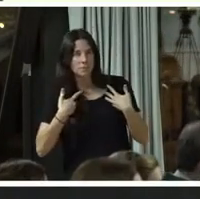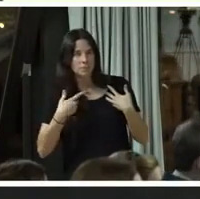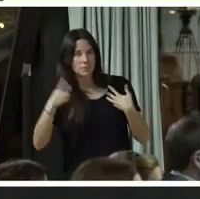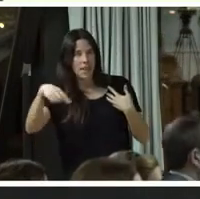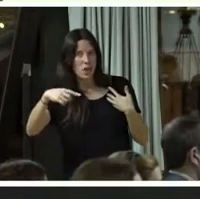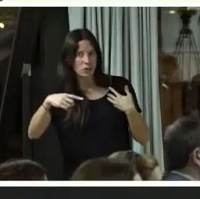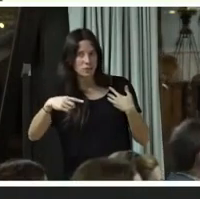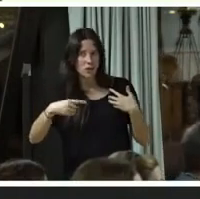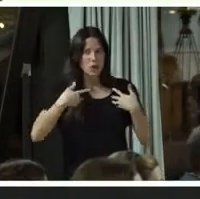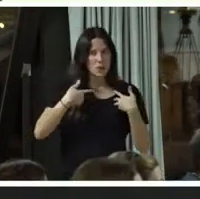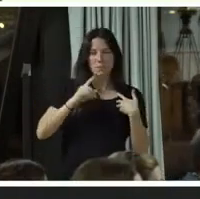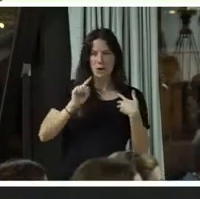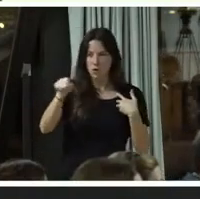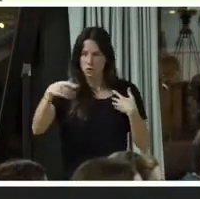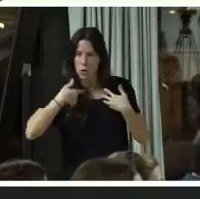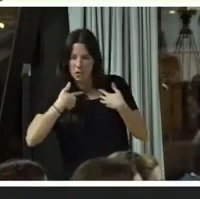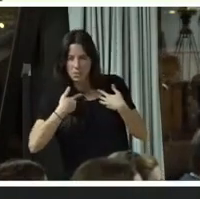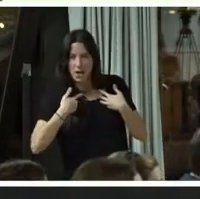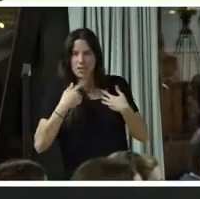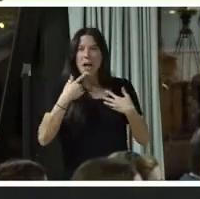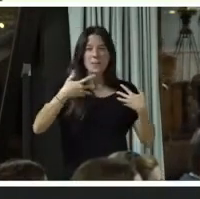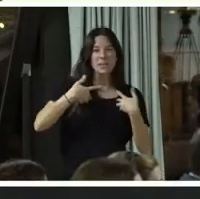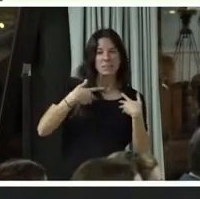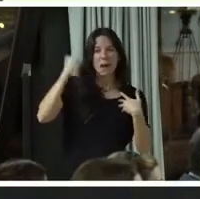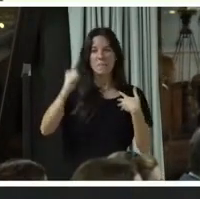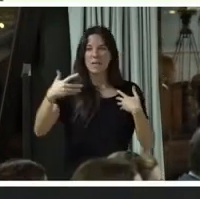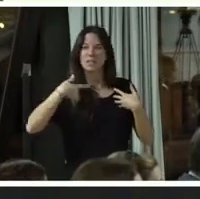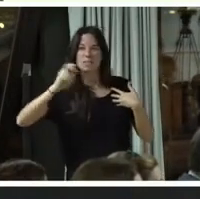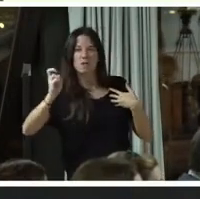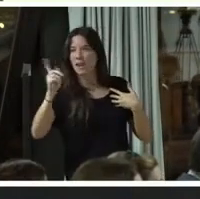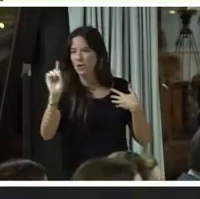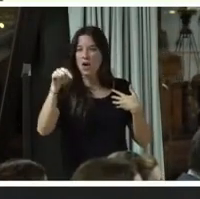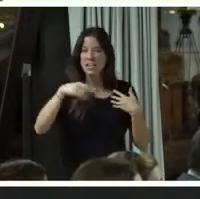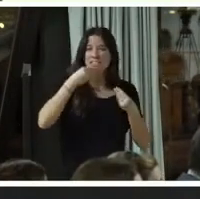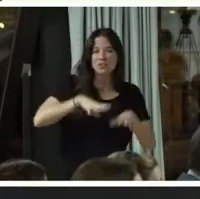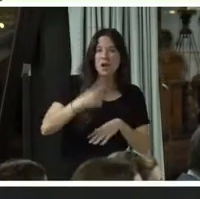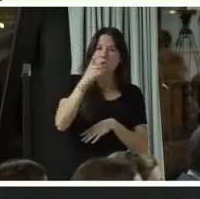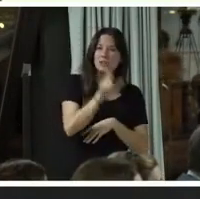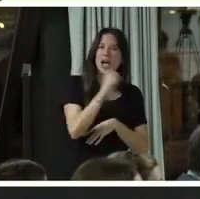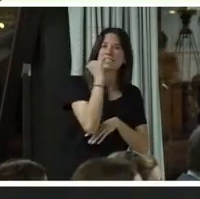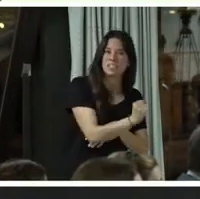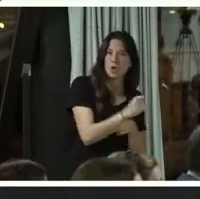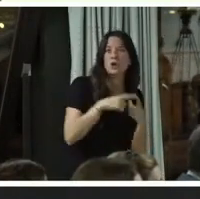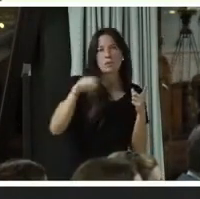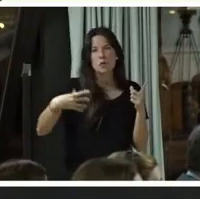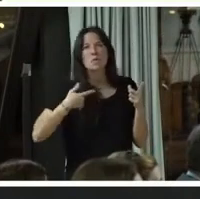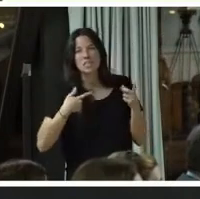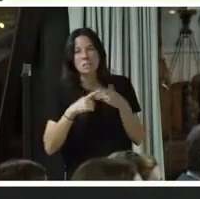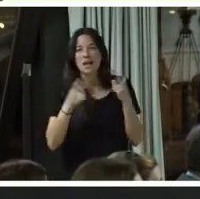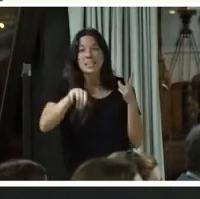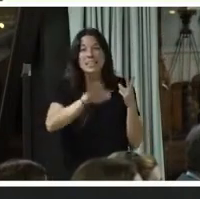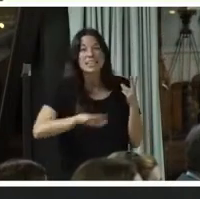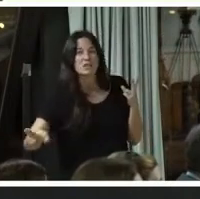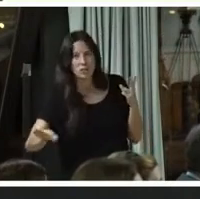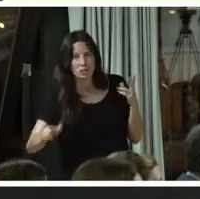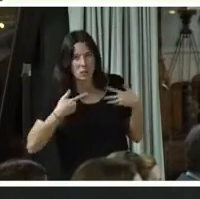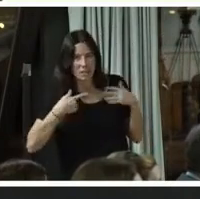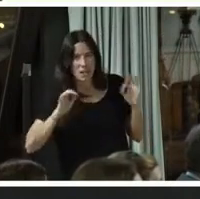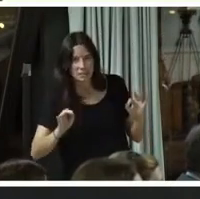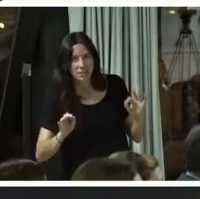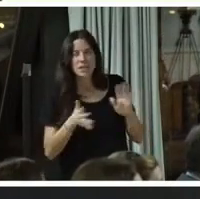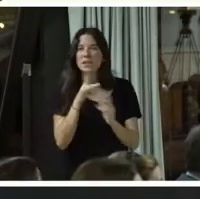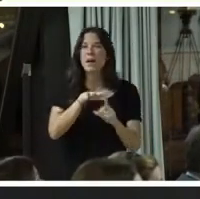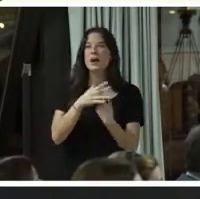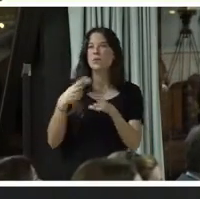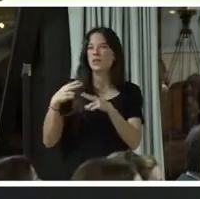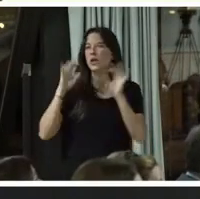replicaron una víctima no mata a otra y en esta historia hay un asesino y una víctima eran niños es decir este es el marco político no tenemos que